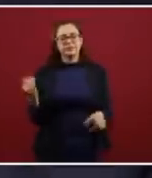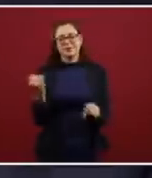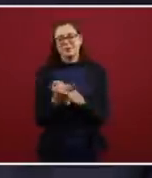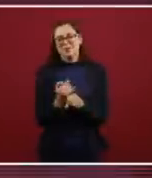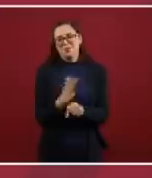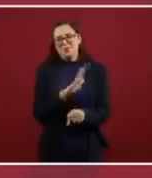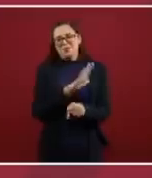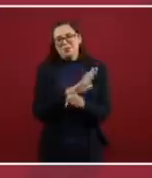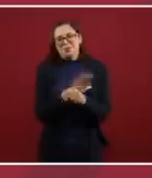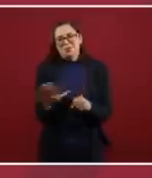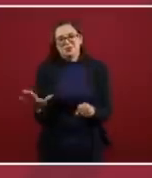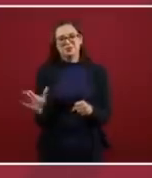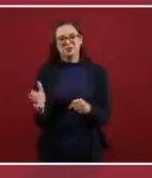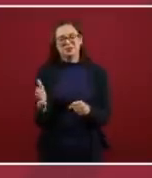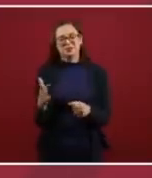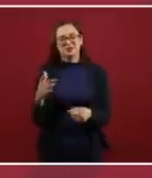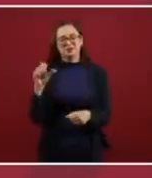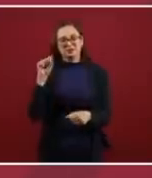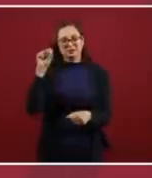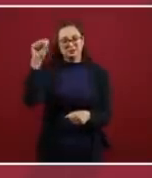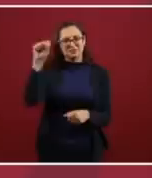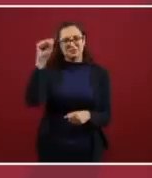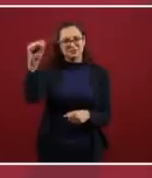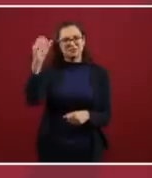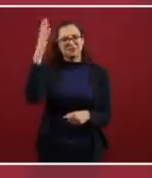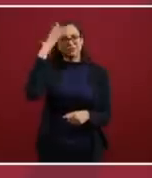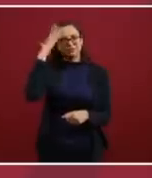dirigentes sindicales